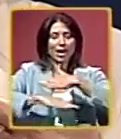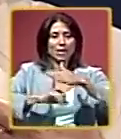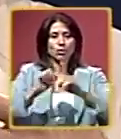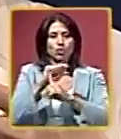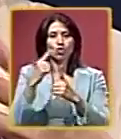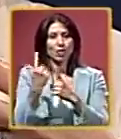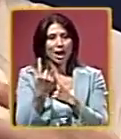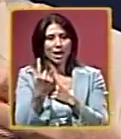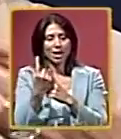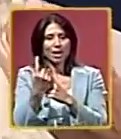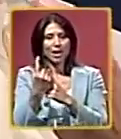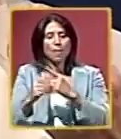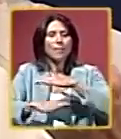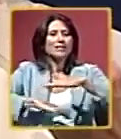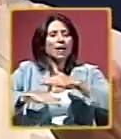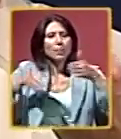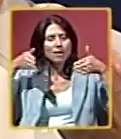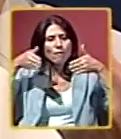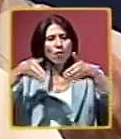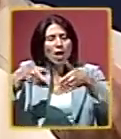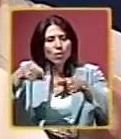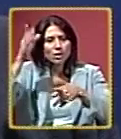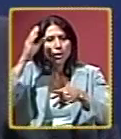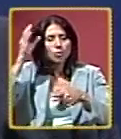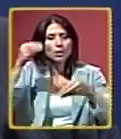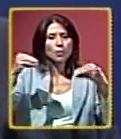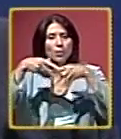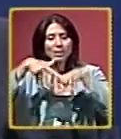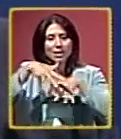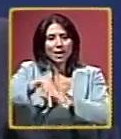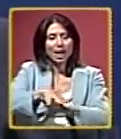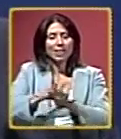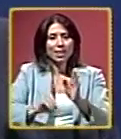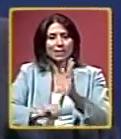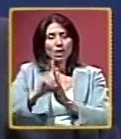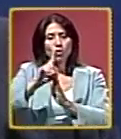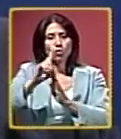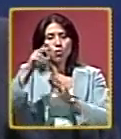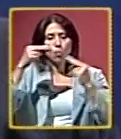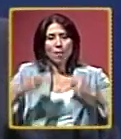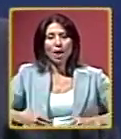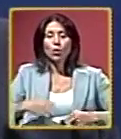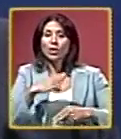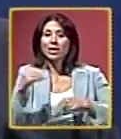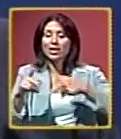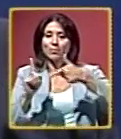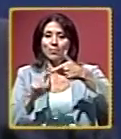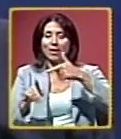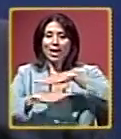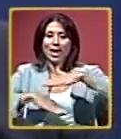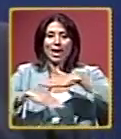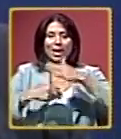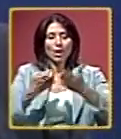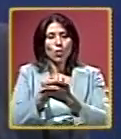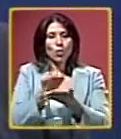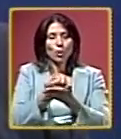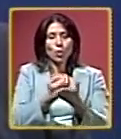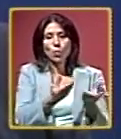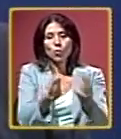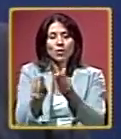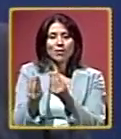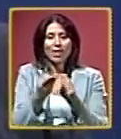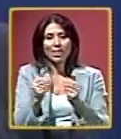en ese concepto más integral, que es de desarrollo humano, y el eje económico, productividad y competitividad, como se le llama.